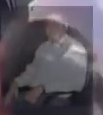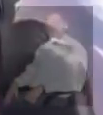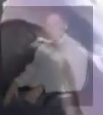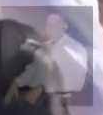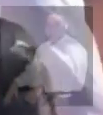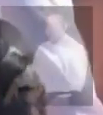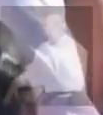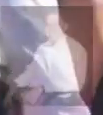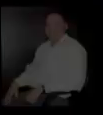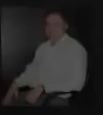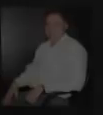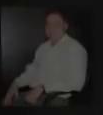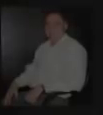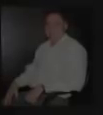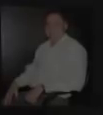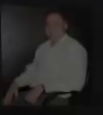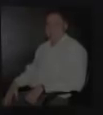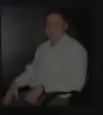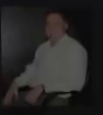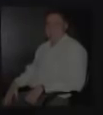Yo quiero dirigirme.